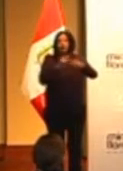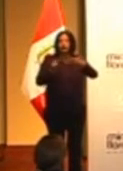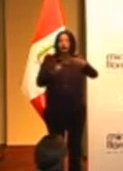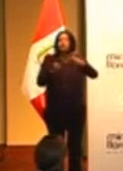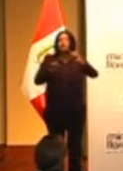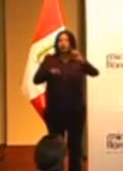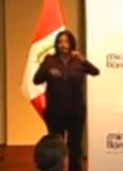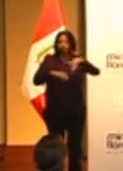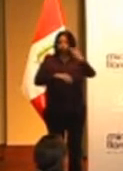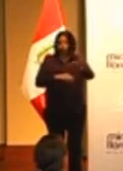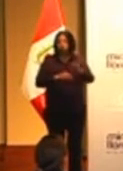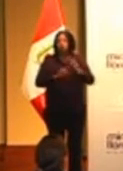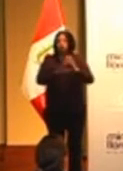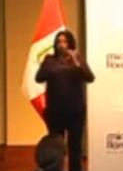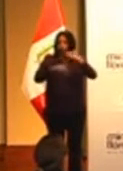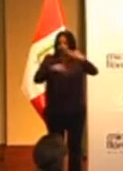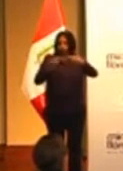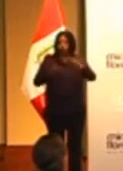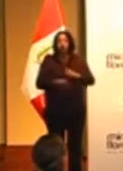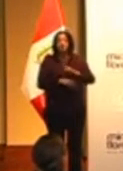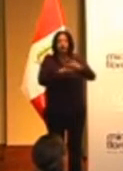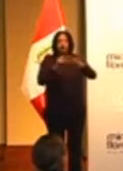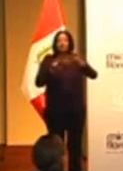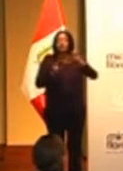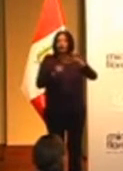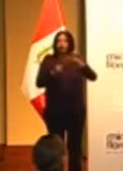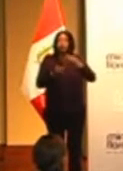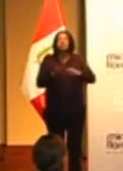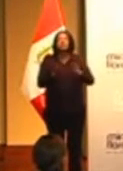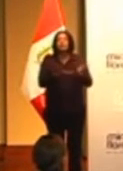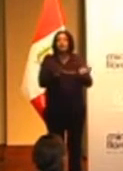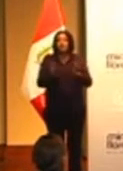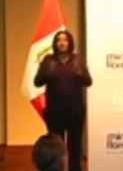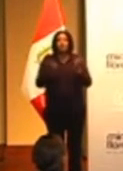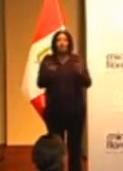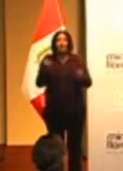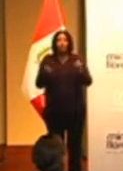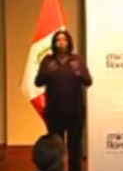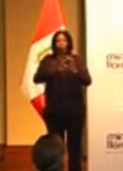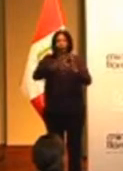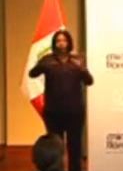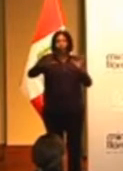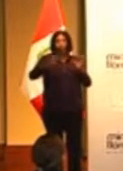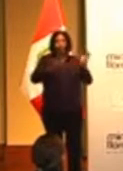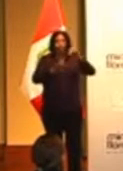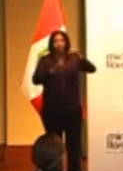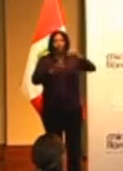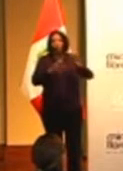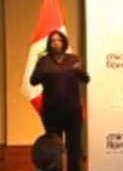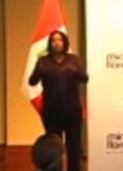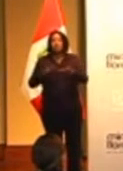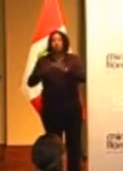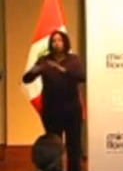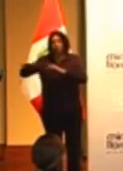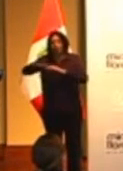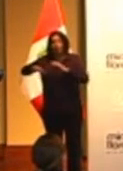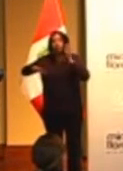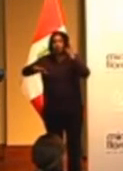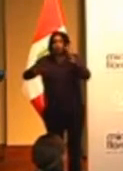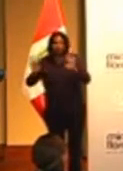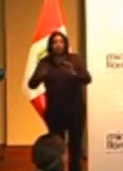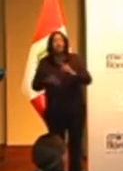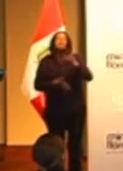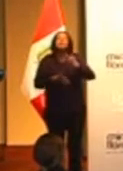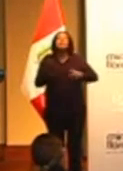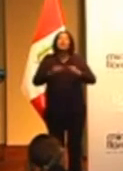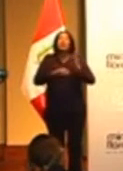al transporte urbano, lo que es el transporte de mercaderías al interior de una comunidad como es Miraflores,